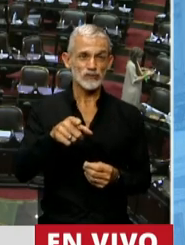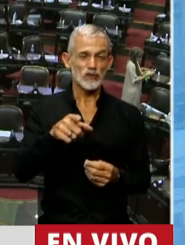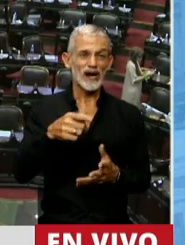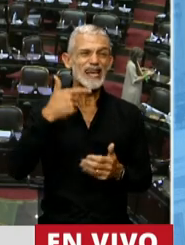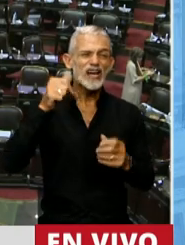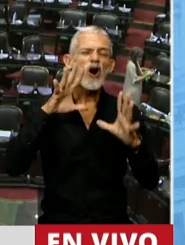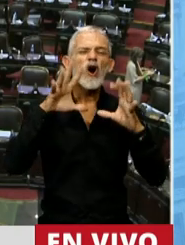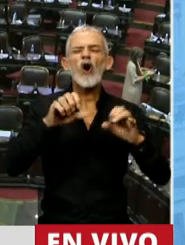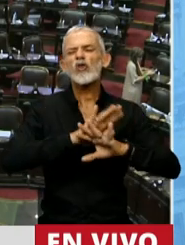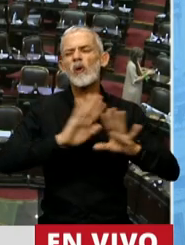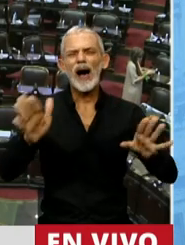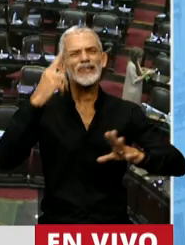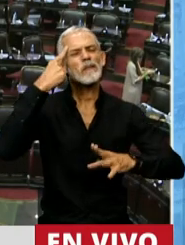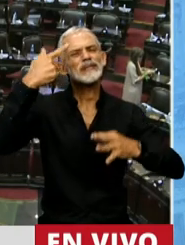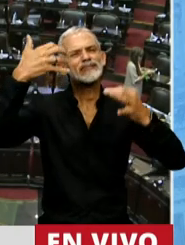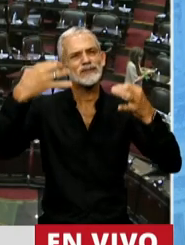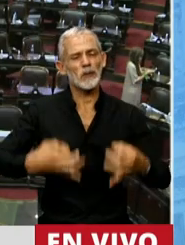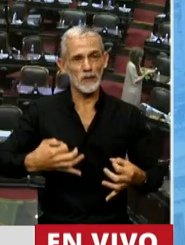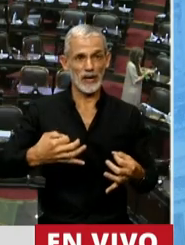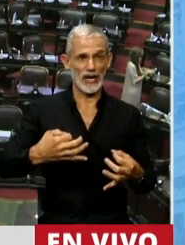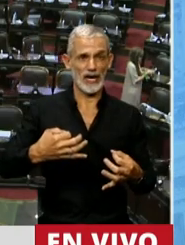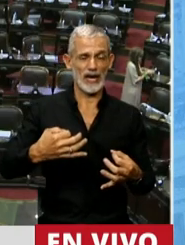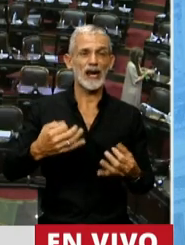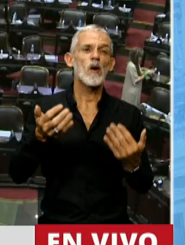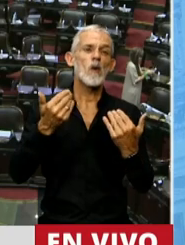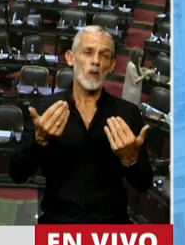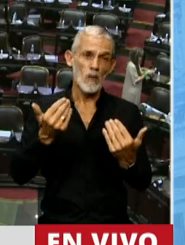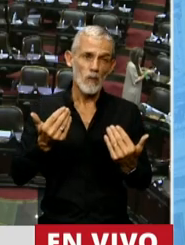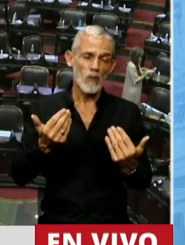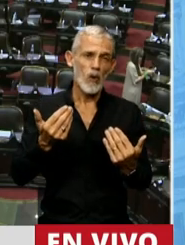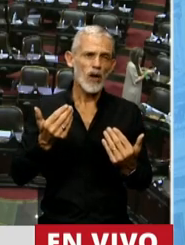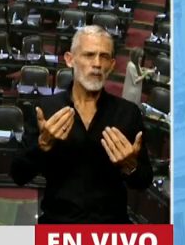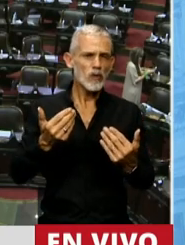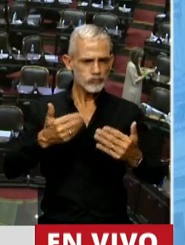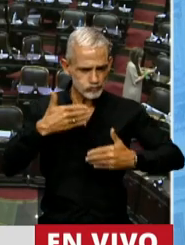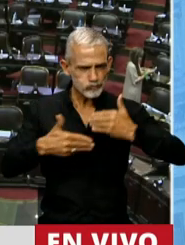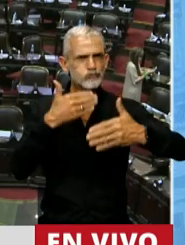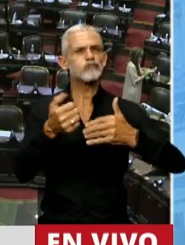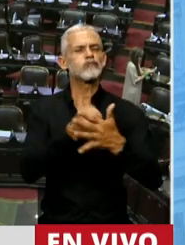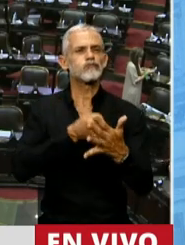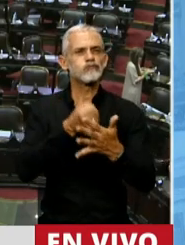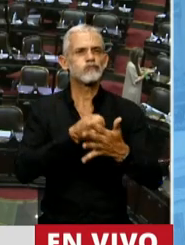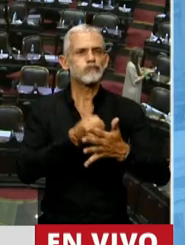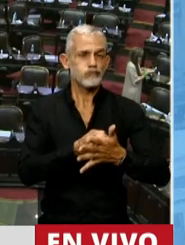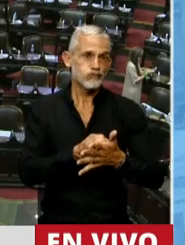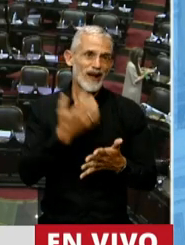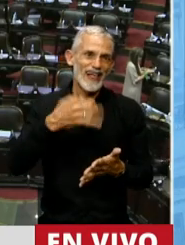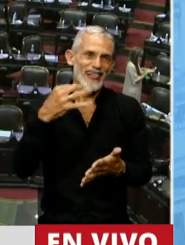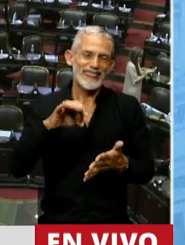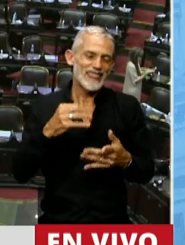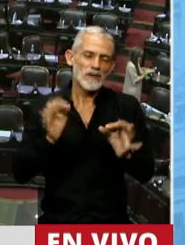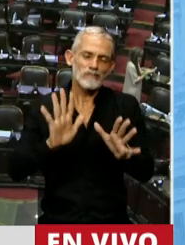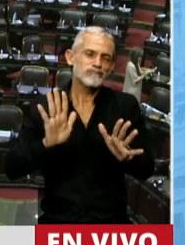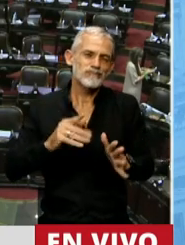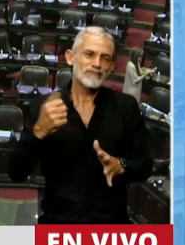estos odios, con racionalidad, podamos encarar lo que tiene que encarar